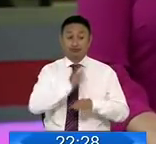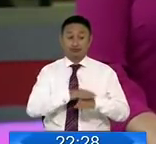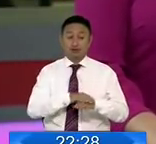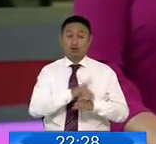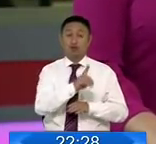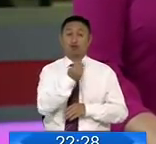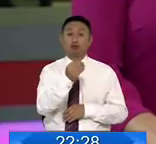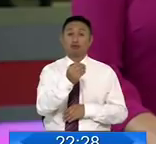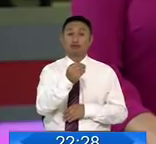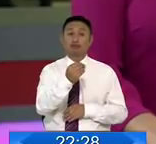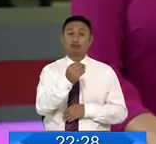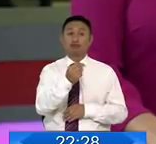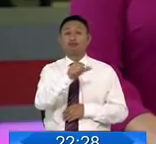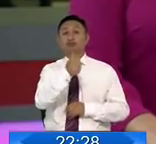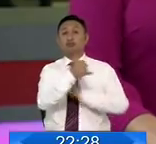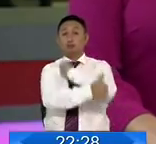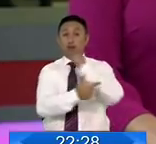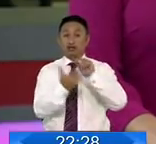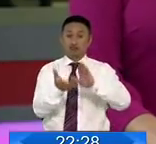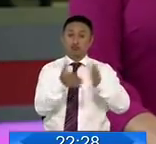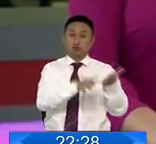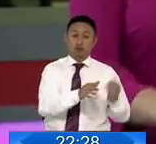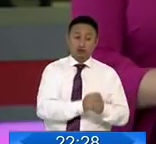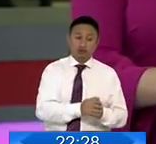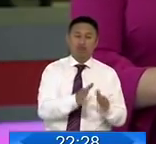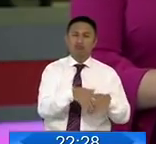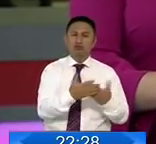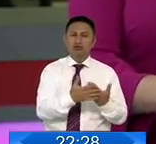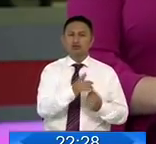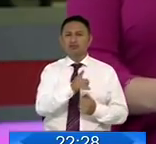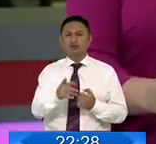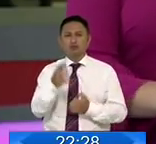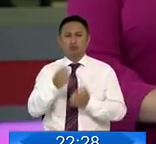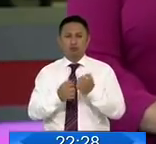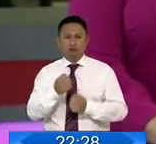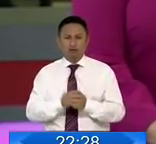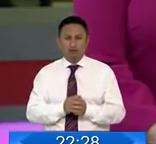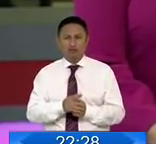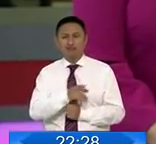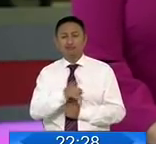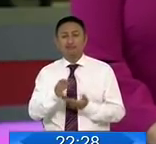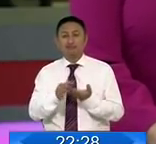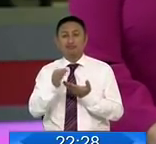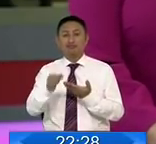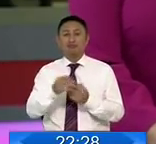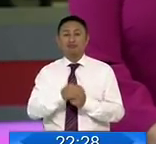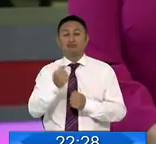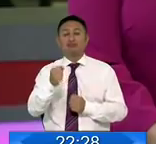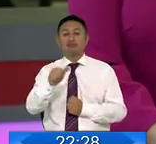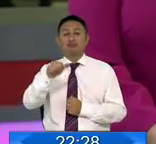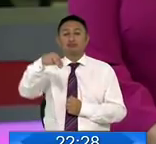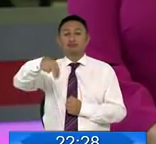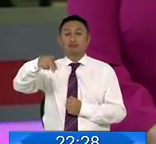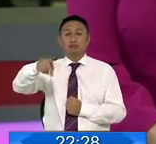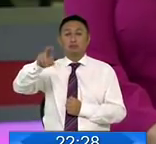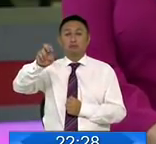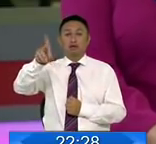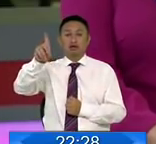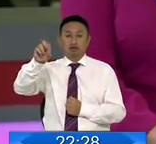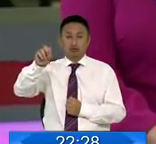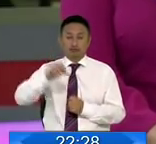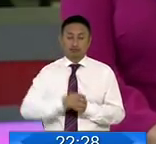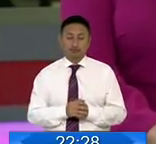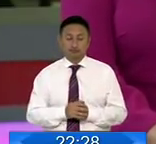de un joven de nacionalidad extranjera en el confuso incidente que se suscitó en el cantón San Pedro de Huaca, en la provincia del